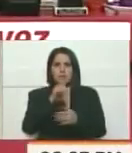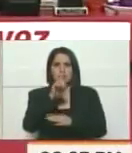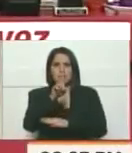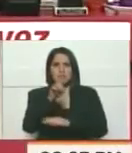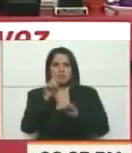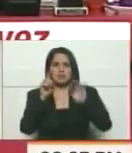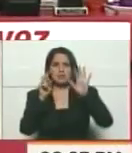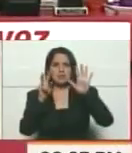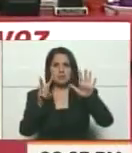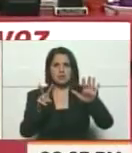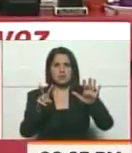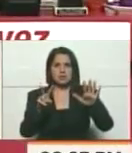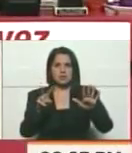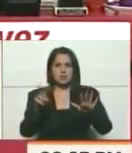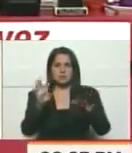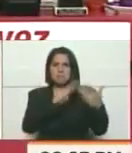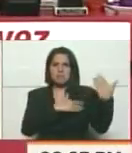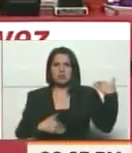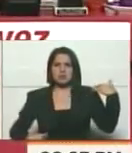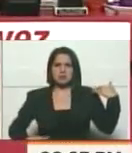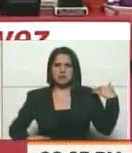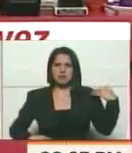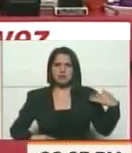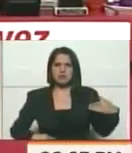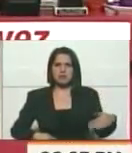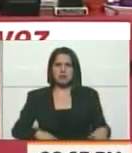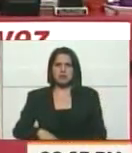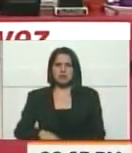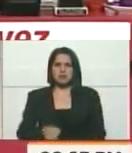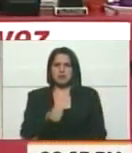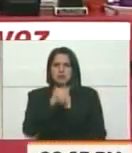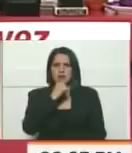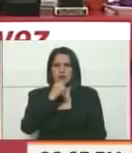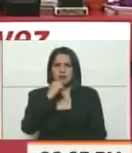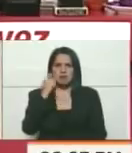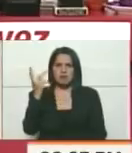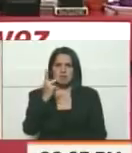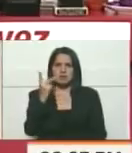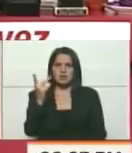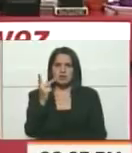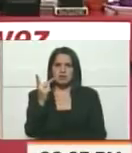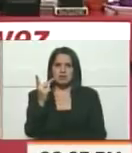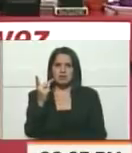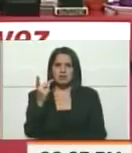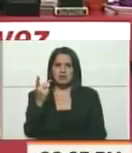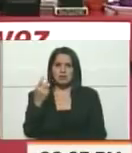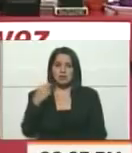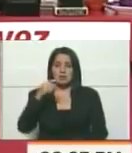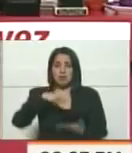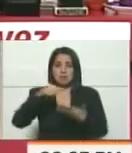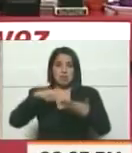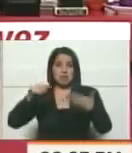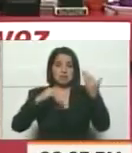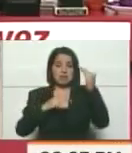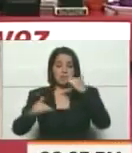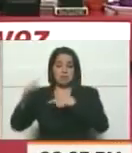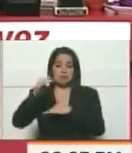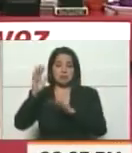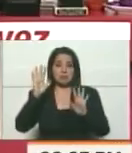Presidente de la Sala Miguel Ángel Martín Tortabú y la vicepresidenta Elenis del Valle Rodríguez Martínez y los magistrados que firman ahí.